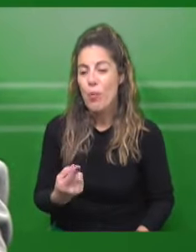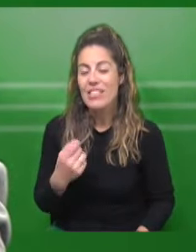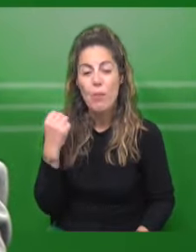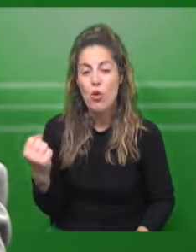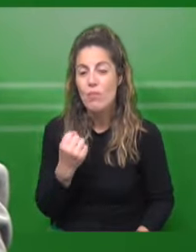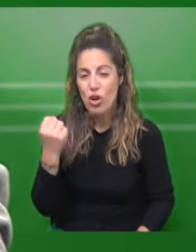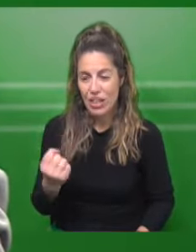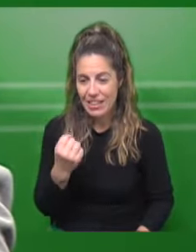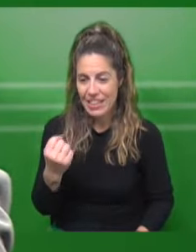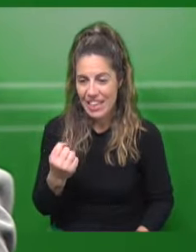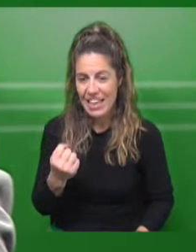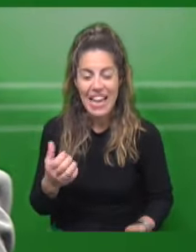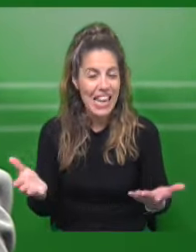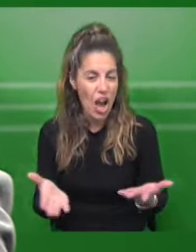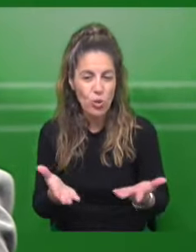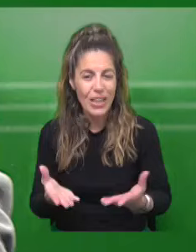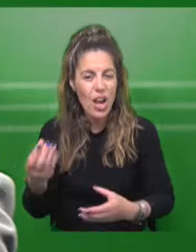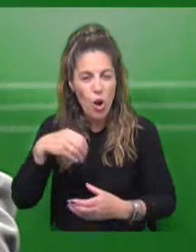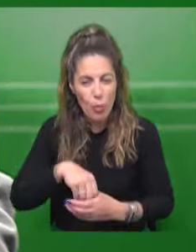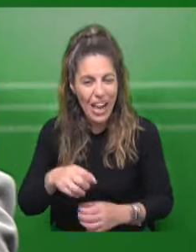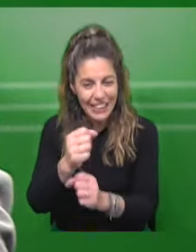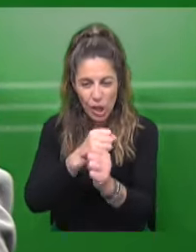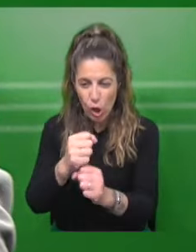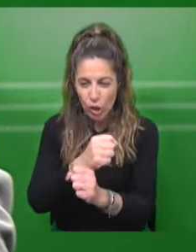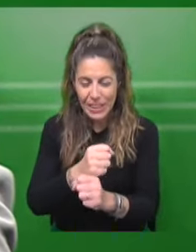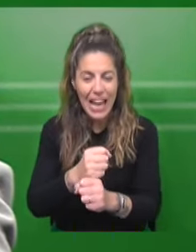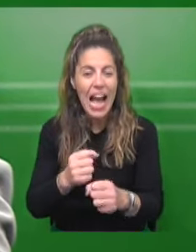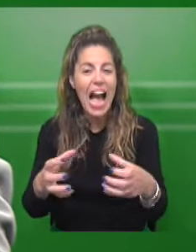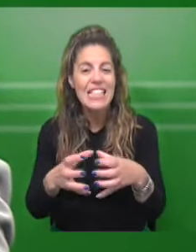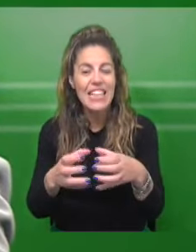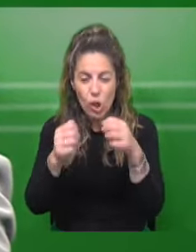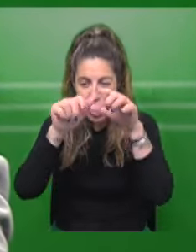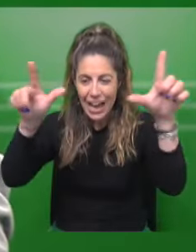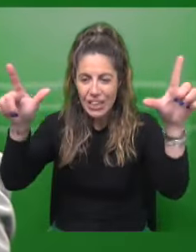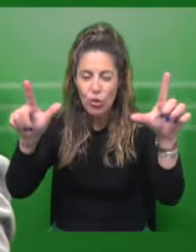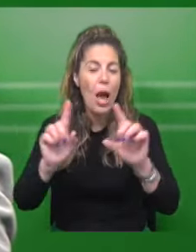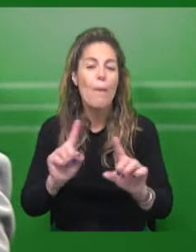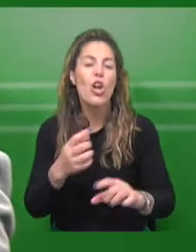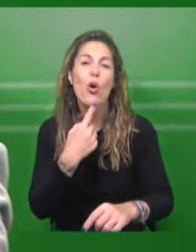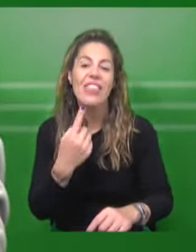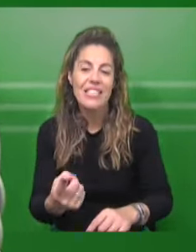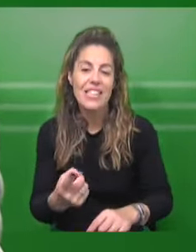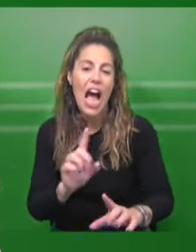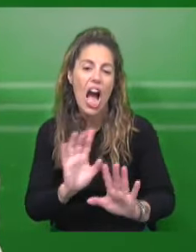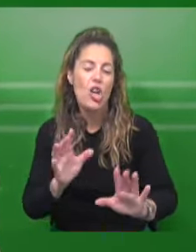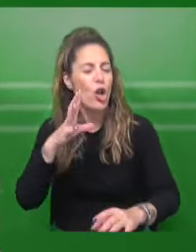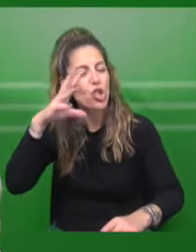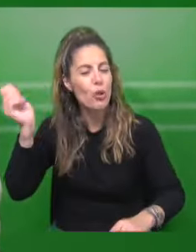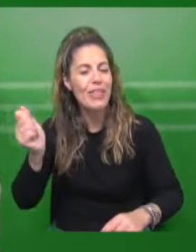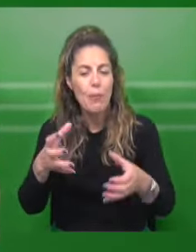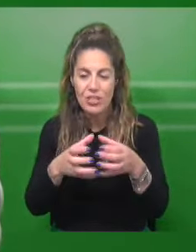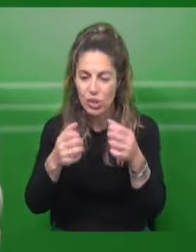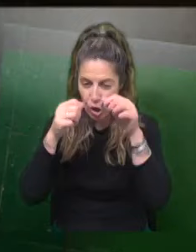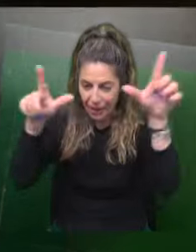importante en la actualidad incorporar tecnología al sector agrícola Porque tampoco es decir ah no nos olvidamos del sector